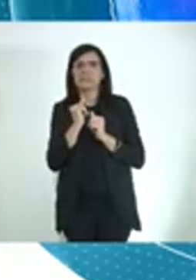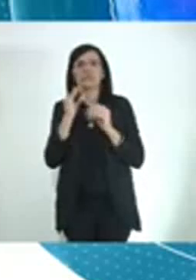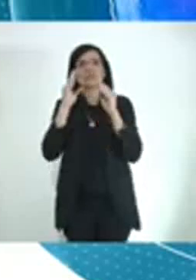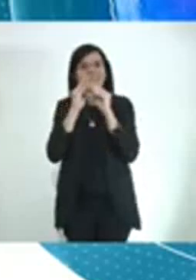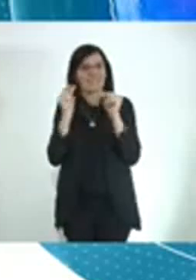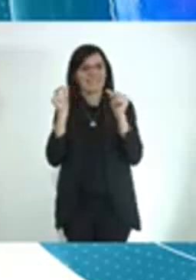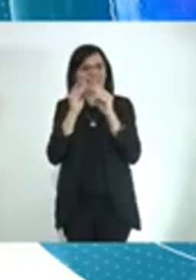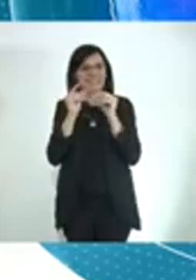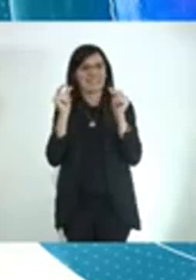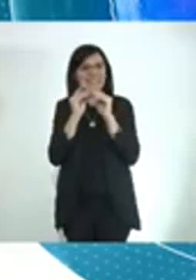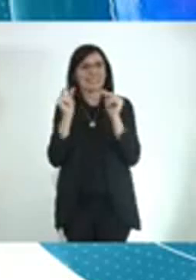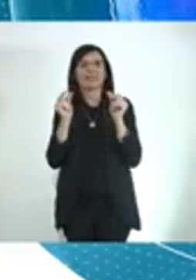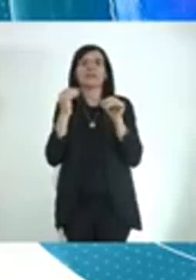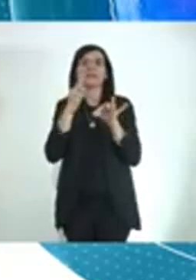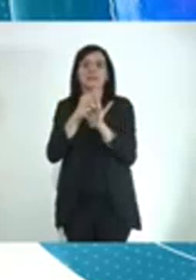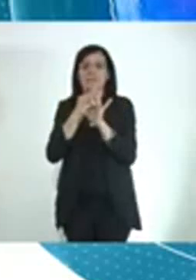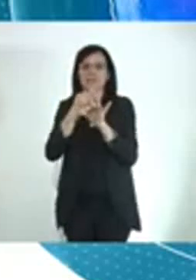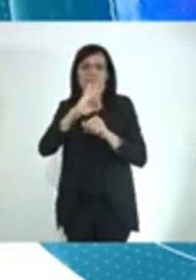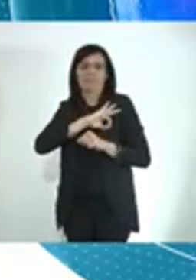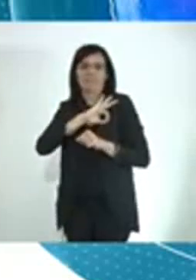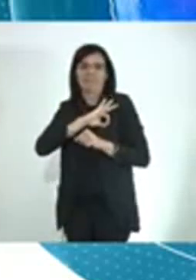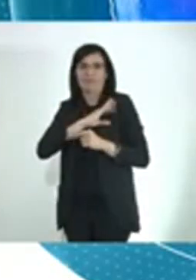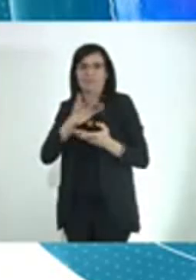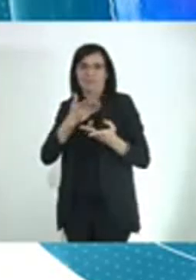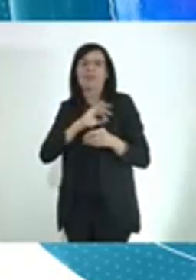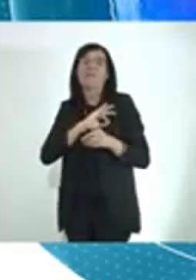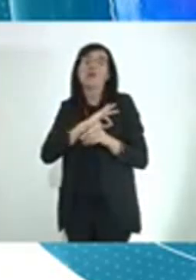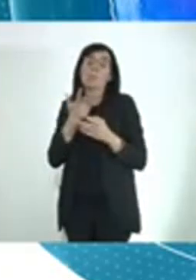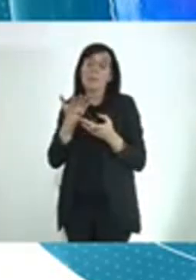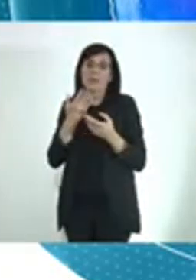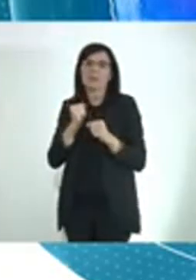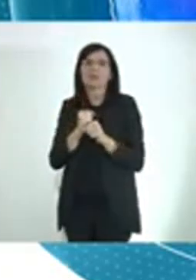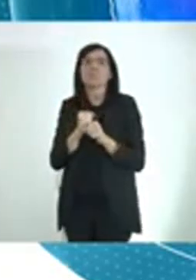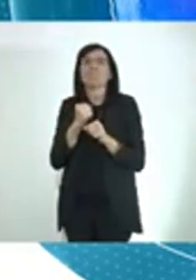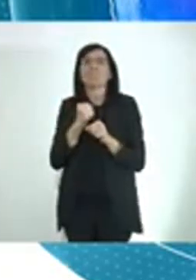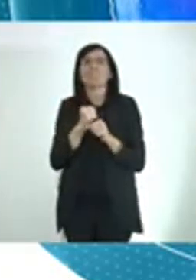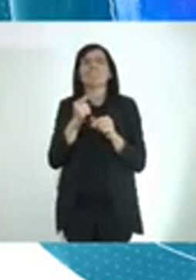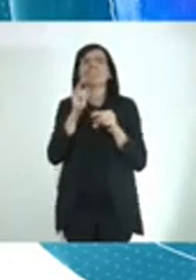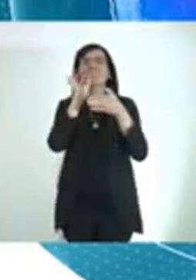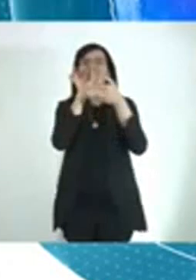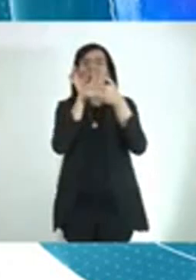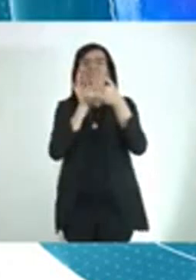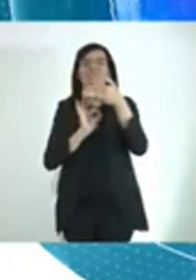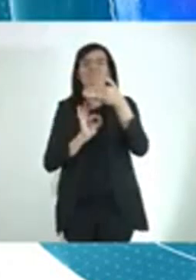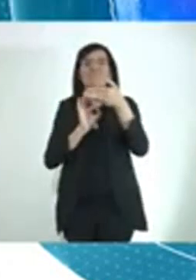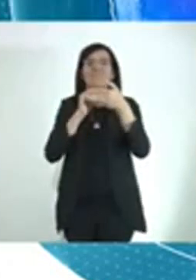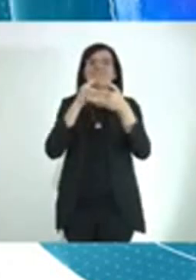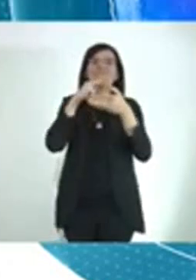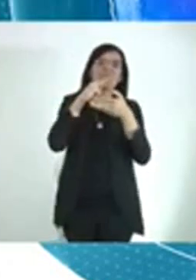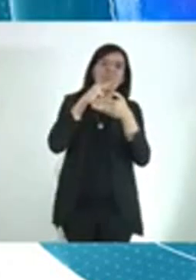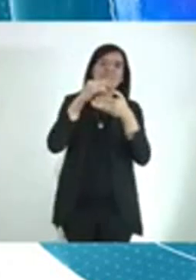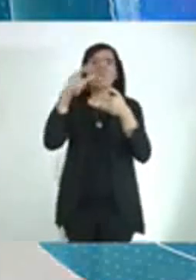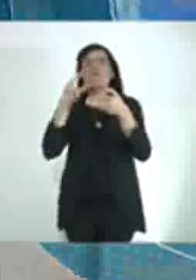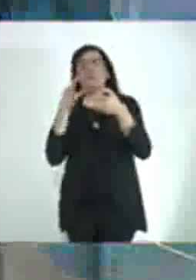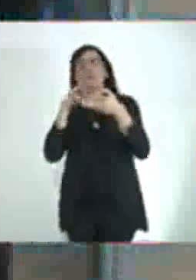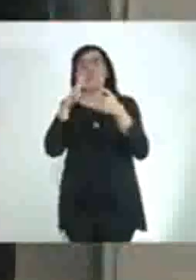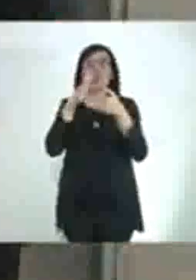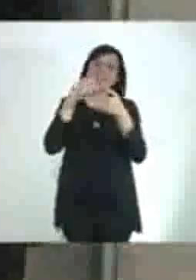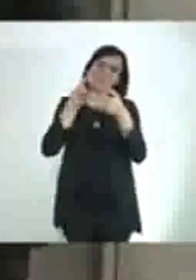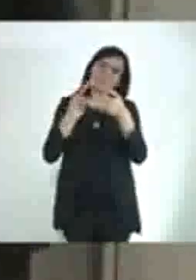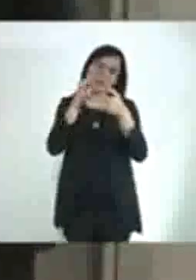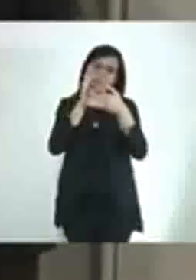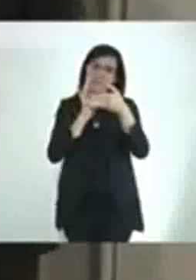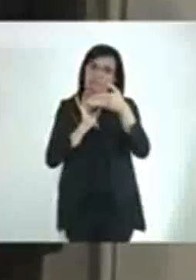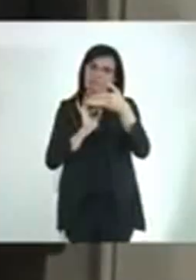la habilitación de la evaluación online, que recordemos es multiple choice, así que ya saben, están informados.